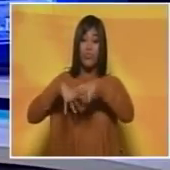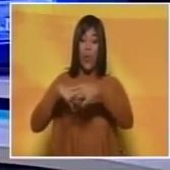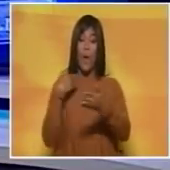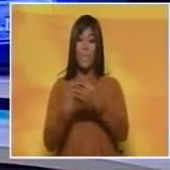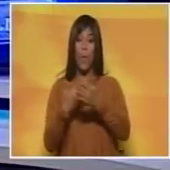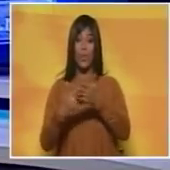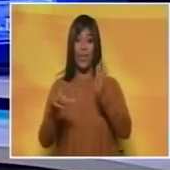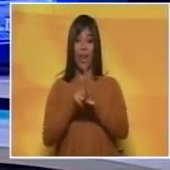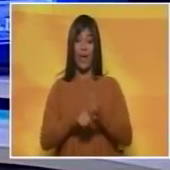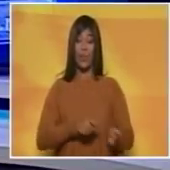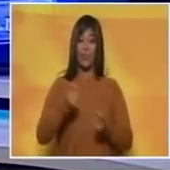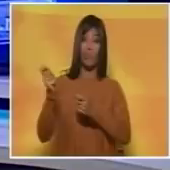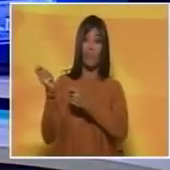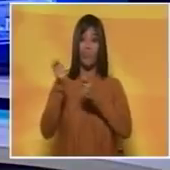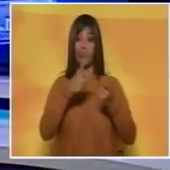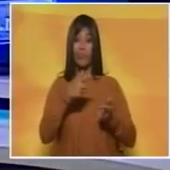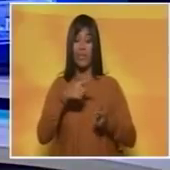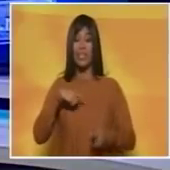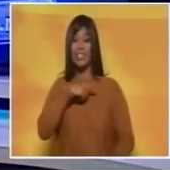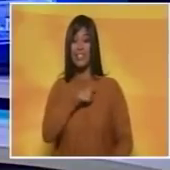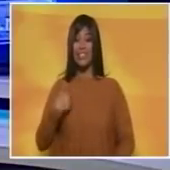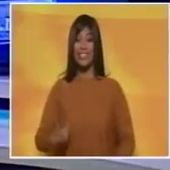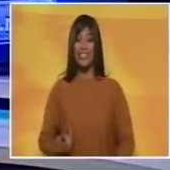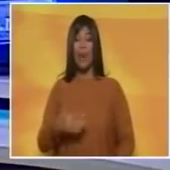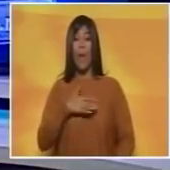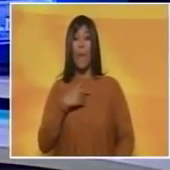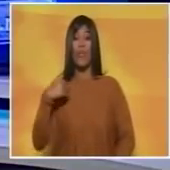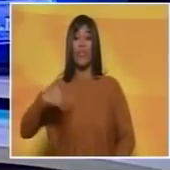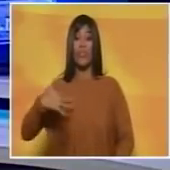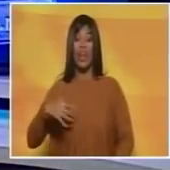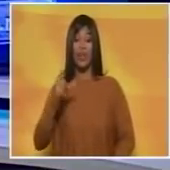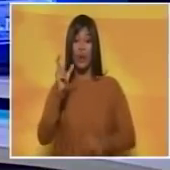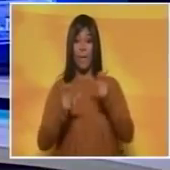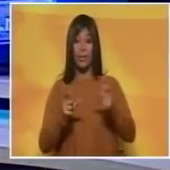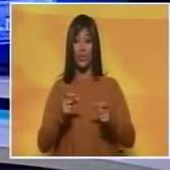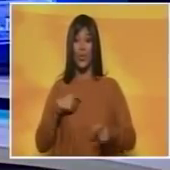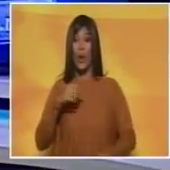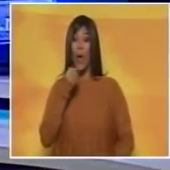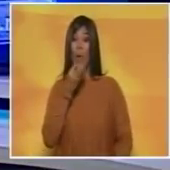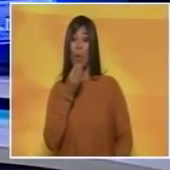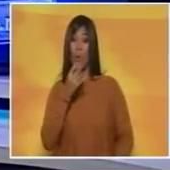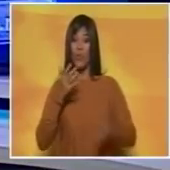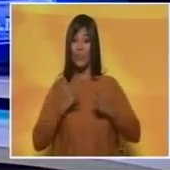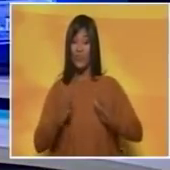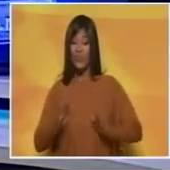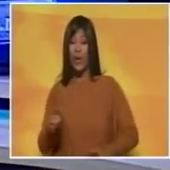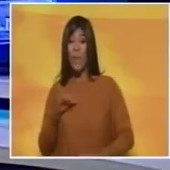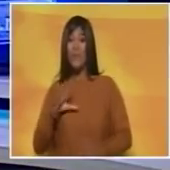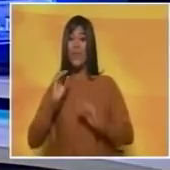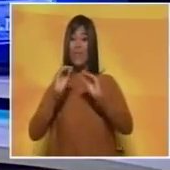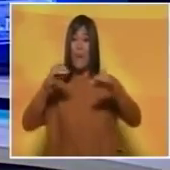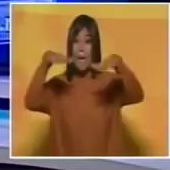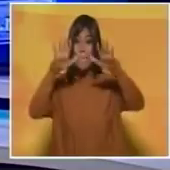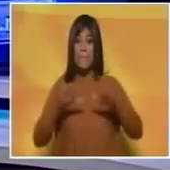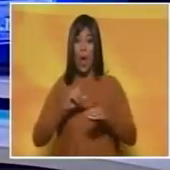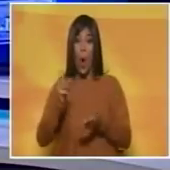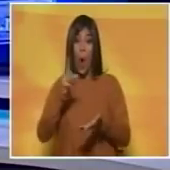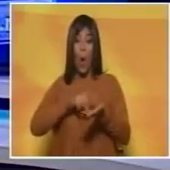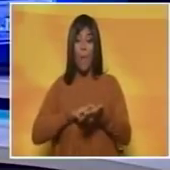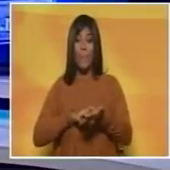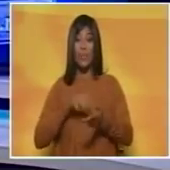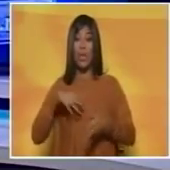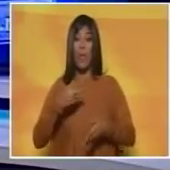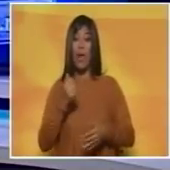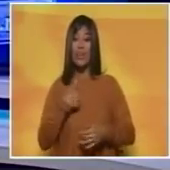ley de extradición a China que podría poner en riesgo los derechos de los hongkoneses con la convocatoria de un paro general precedido de